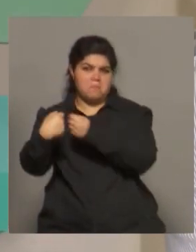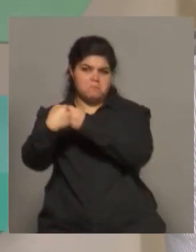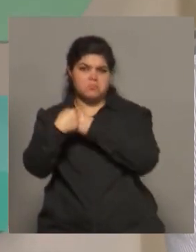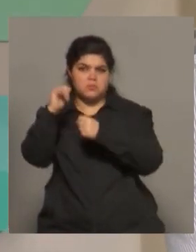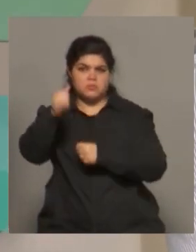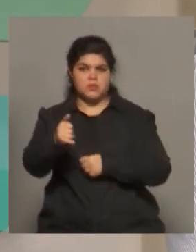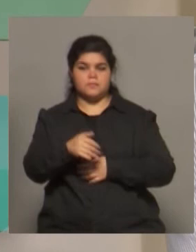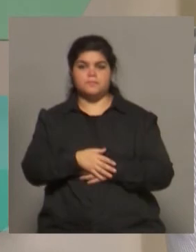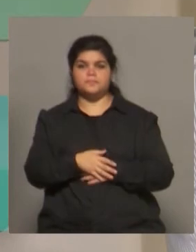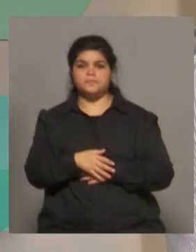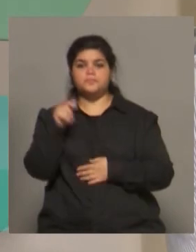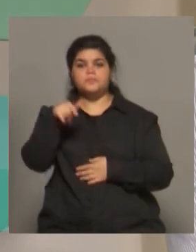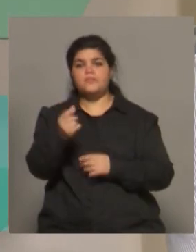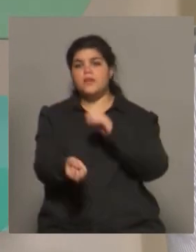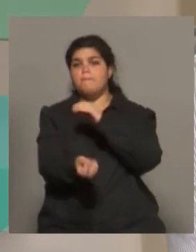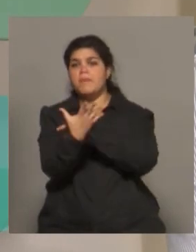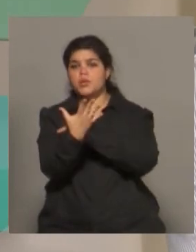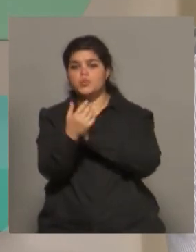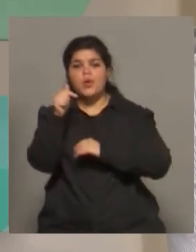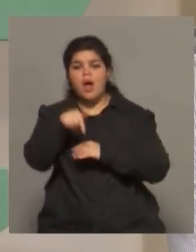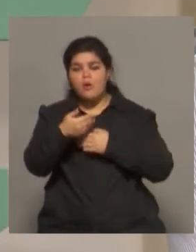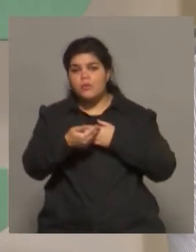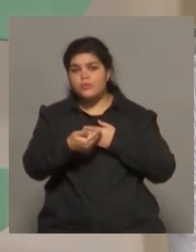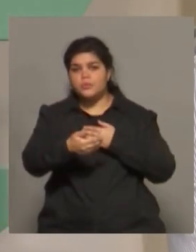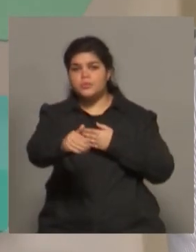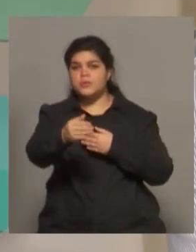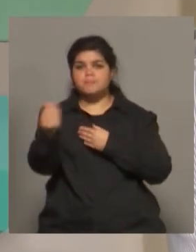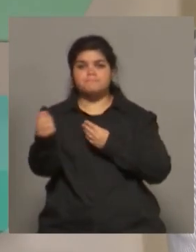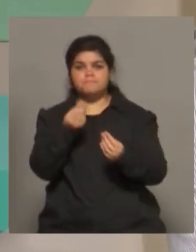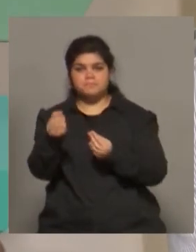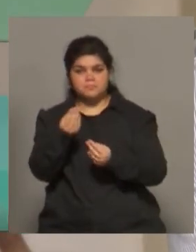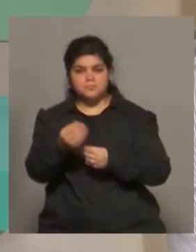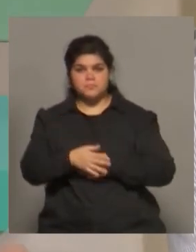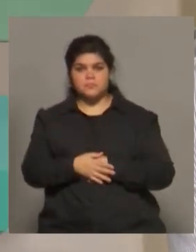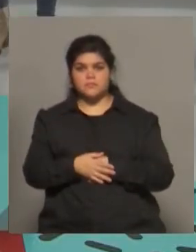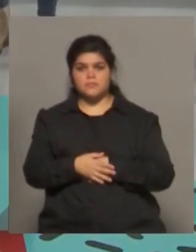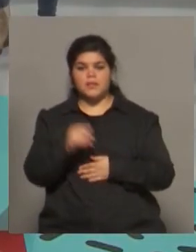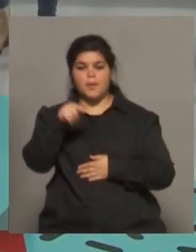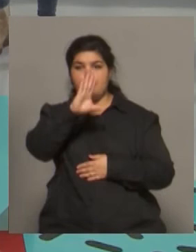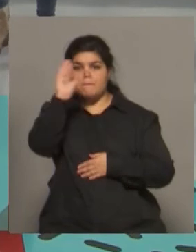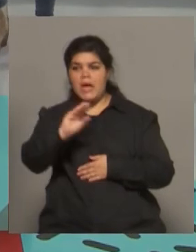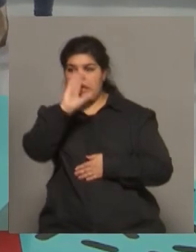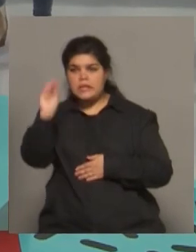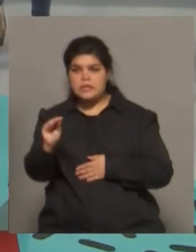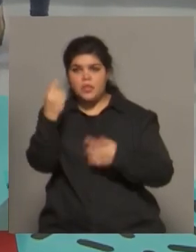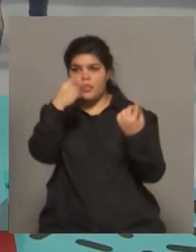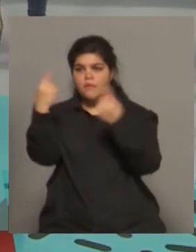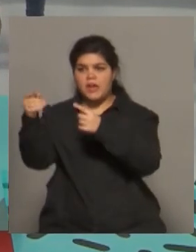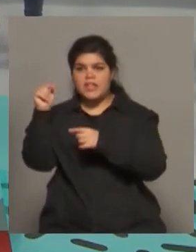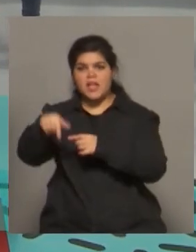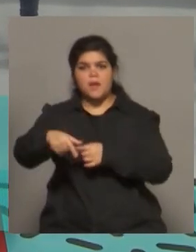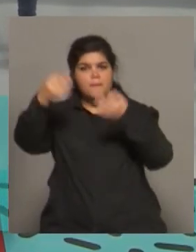la situación del Mercosur tiene que ver con que los diferentes países no se han tomado una política